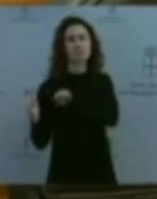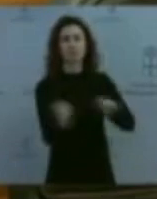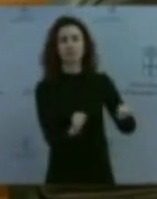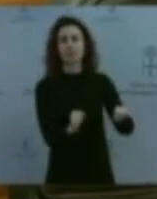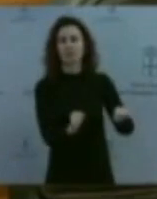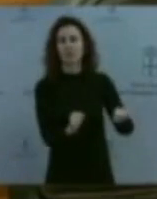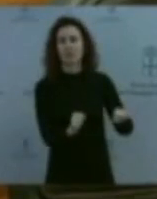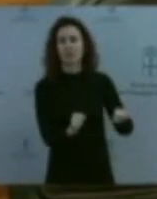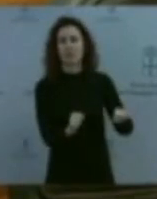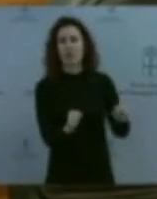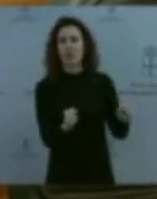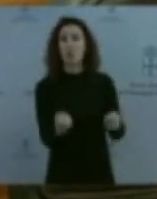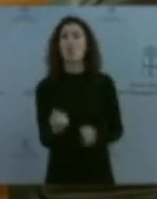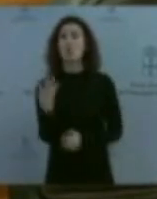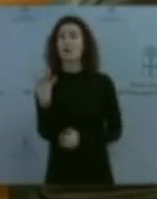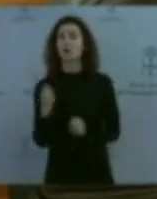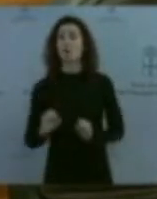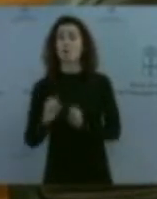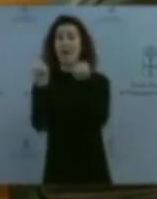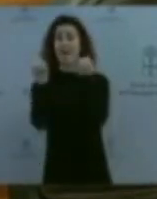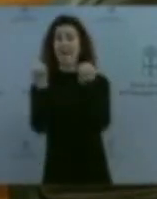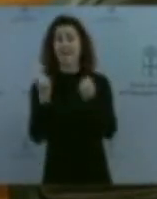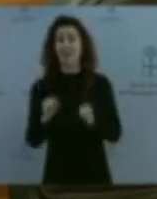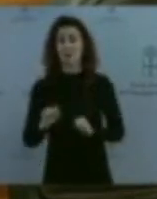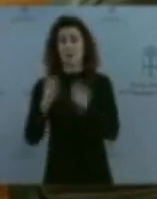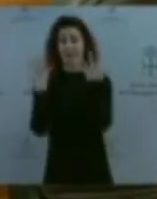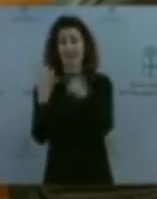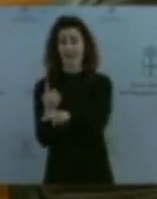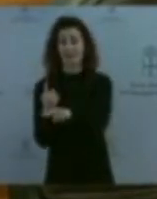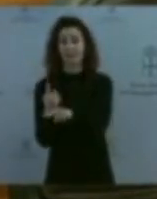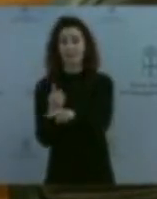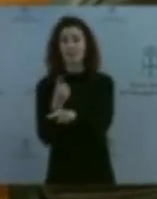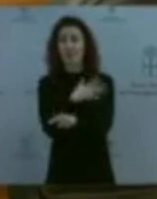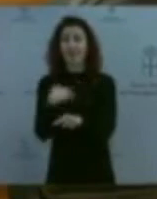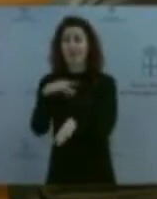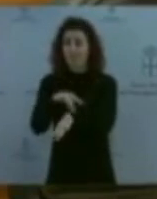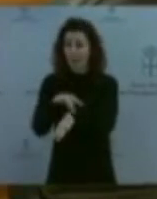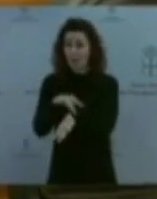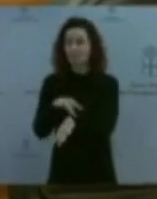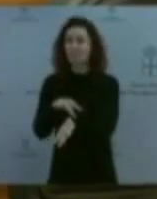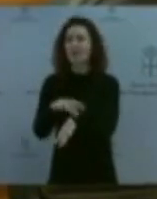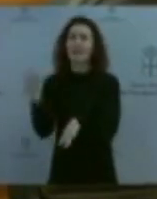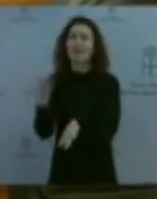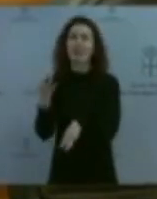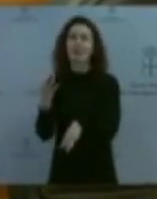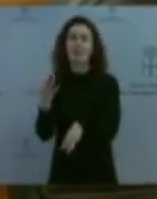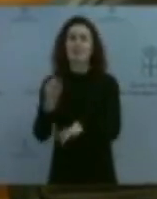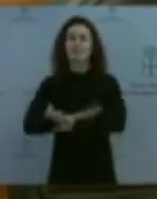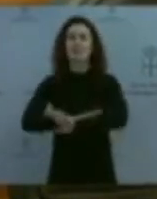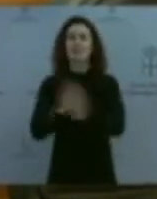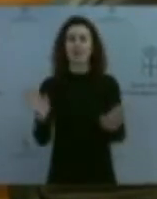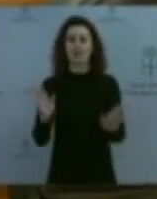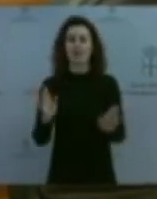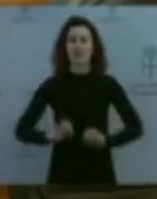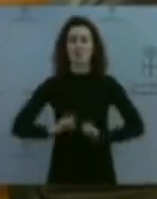diciéndoles que si quieren asistencia médica deben abandonar primero el encierro. Es inhumano y está en su mano